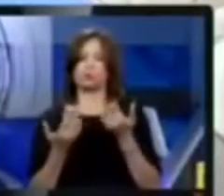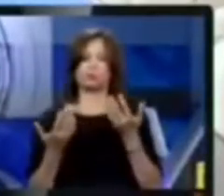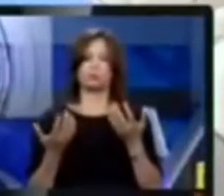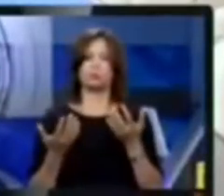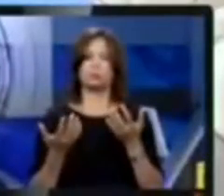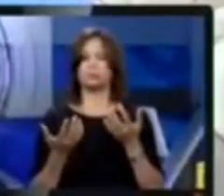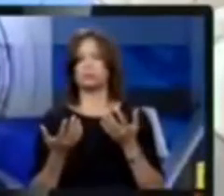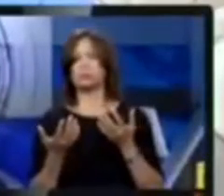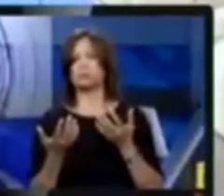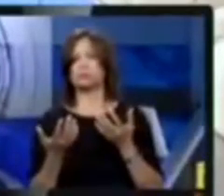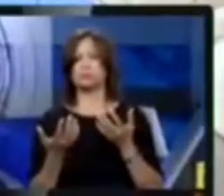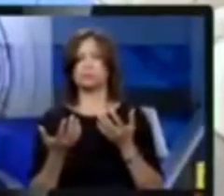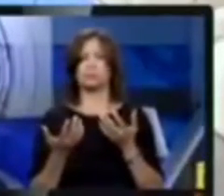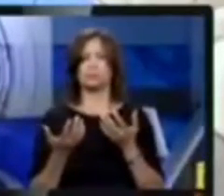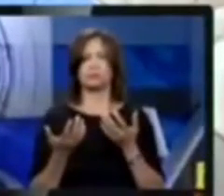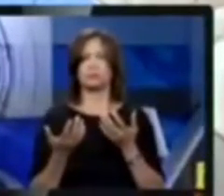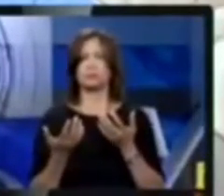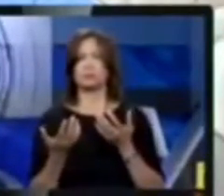está